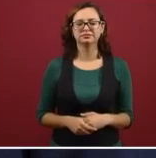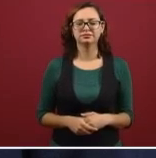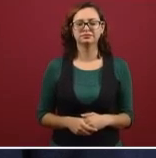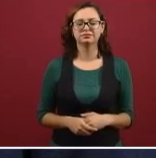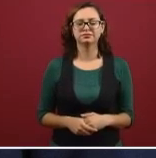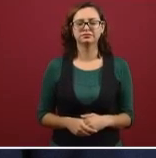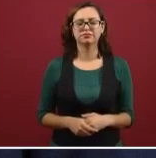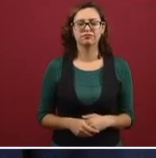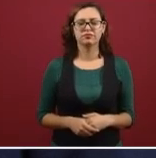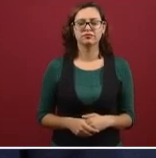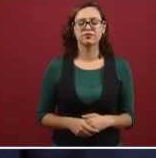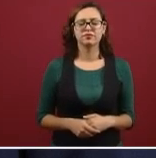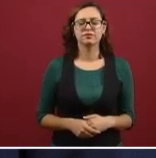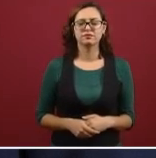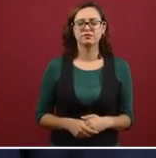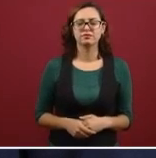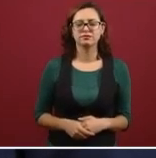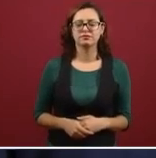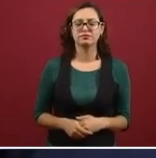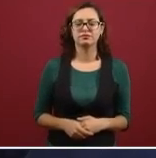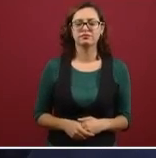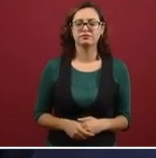Ahora México tiene